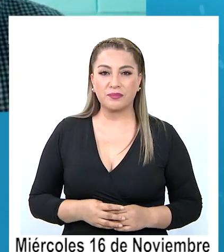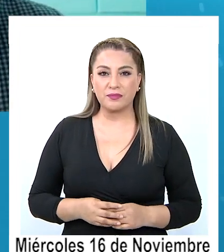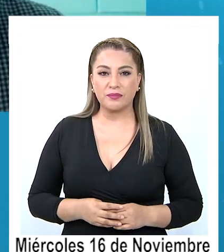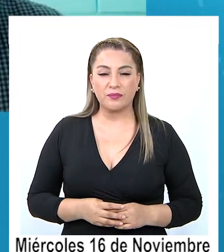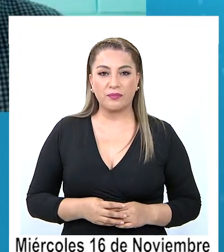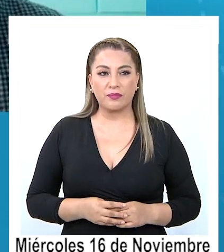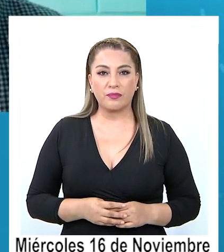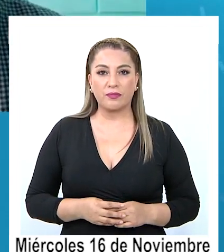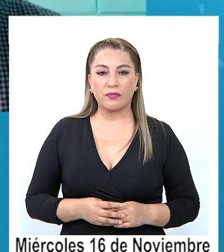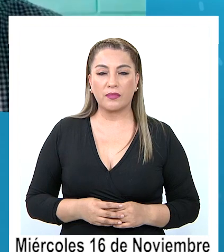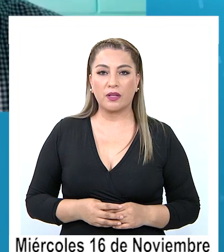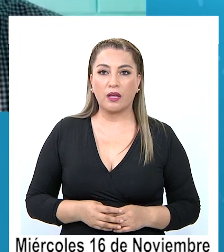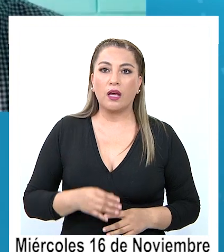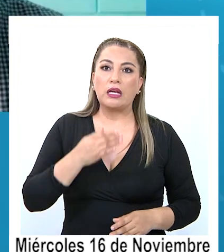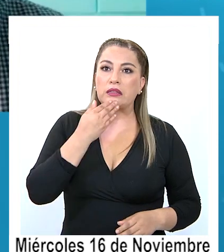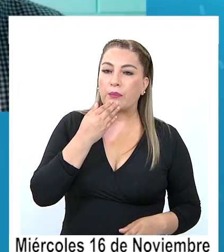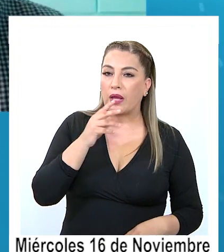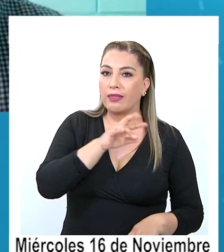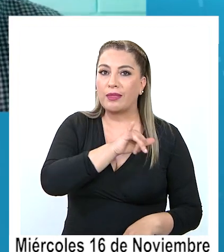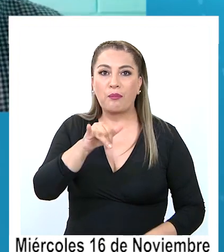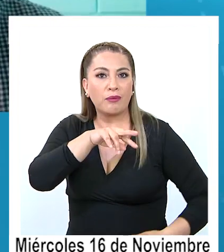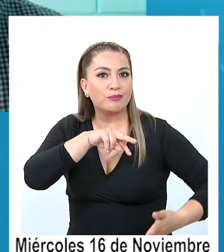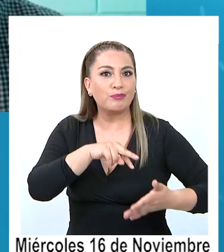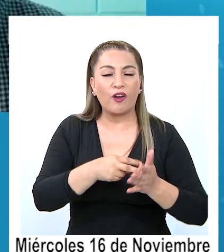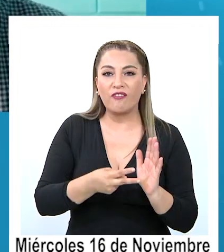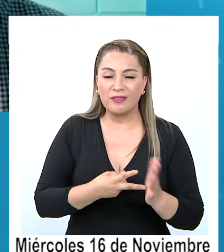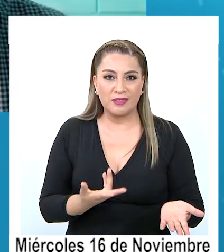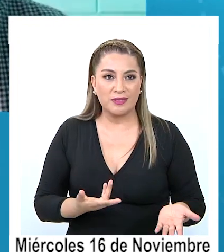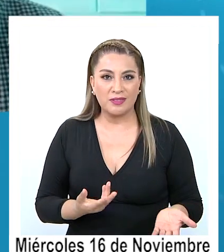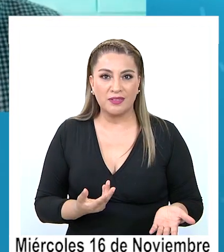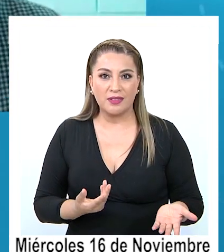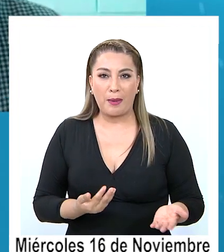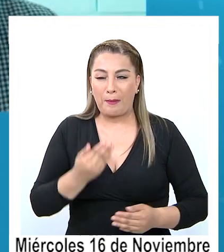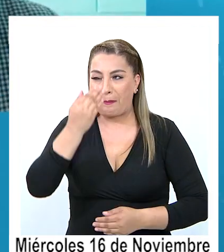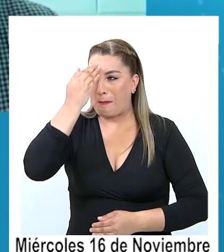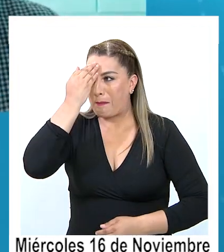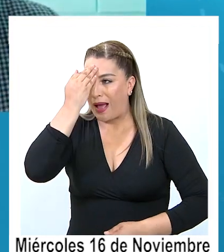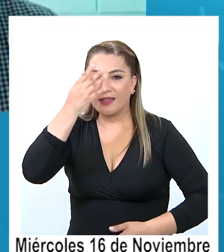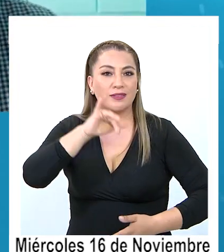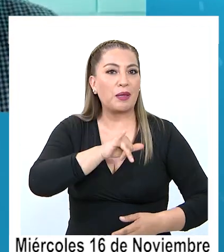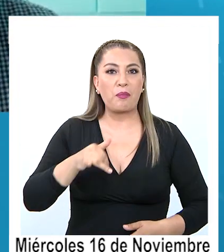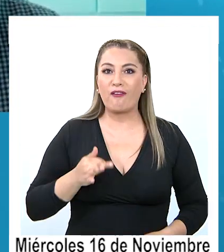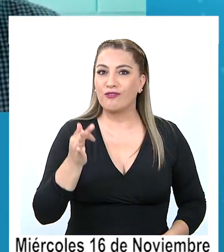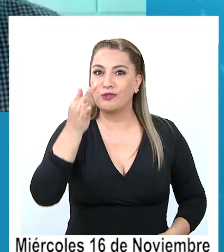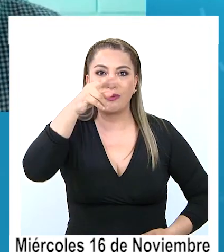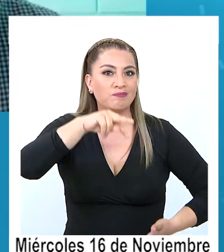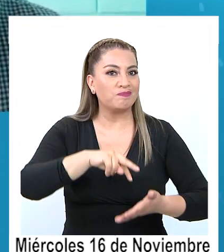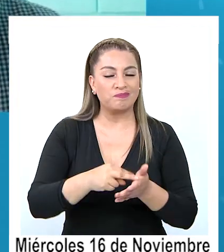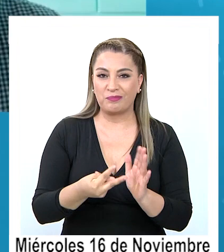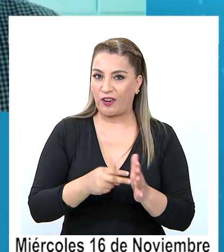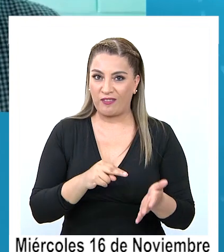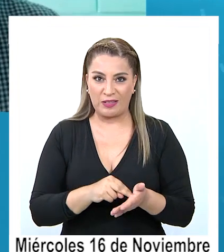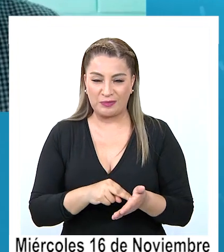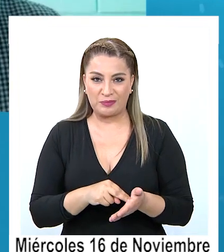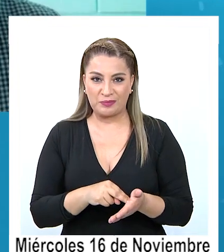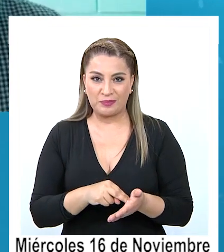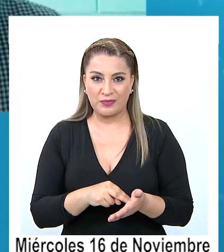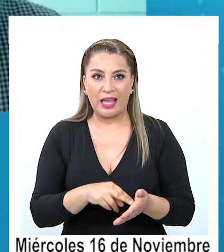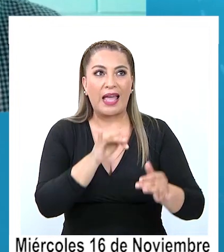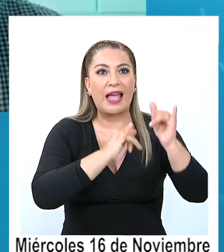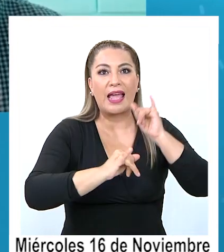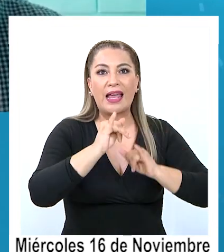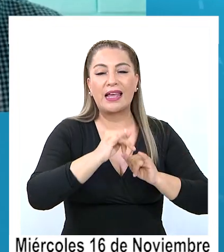Ya hay una serie de consecuencias, ¿cierto? De estar inscrito, malas consecuencias, digamos, ¿cierto? Para los que van a estar inscritos en